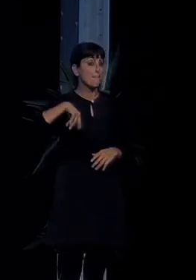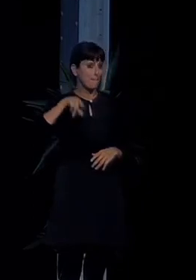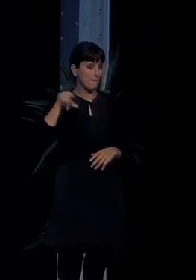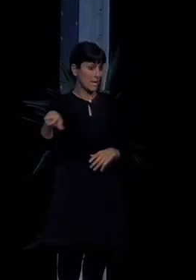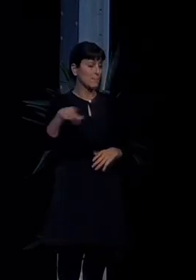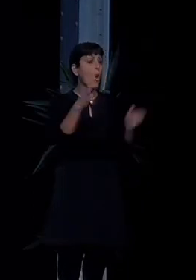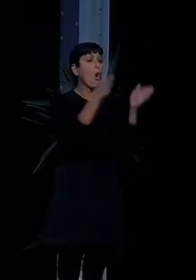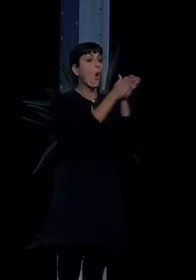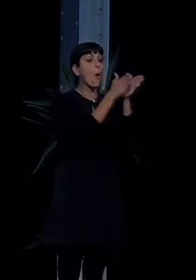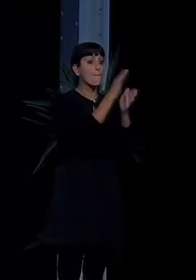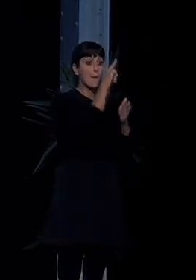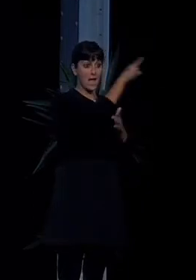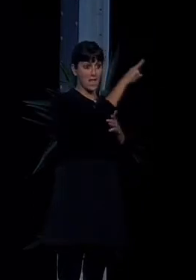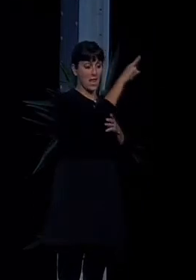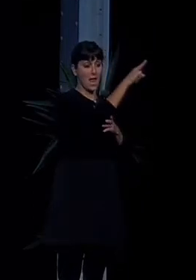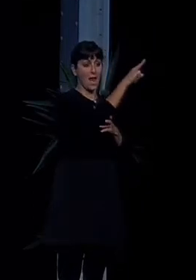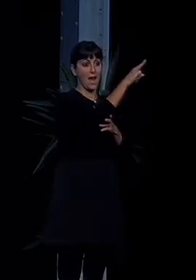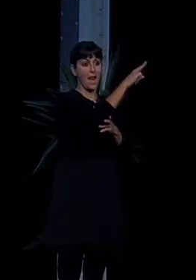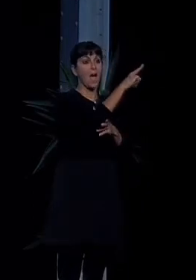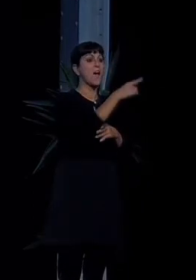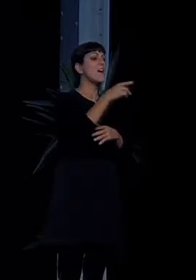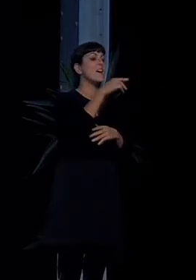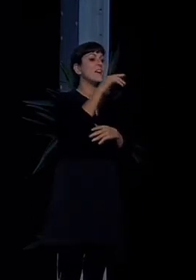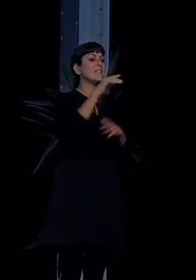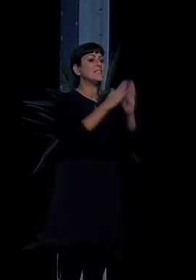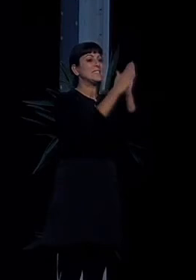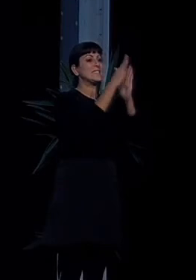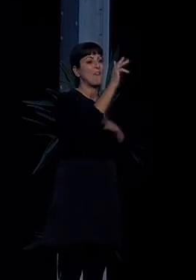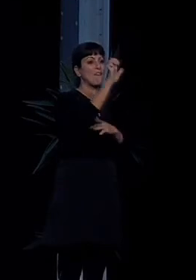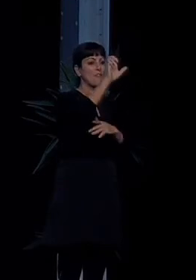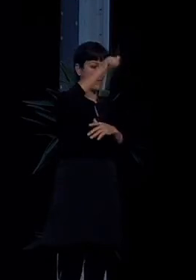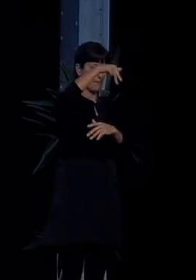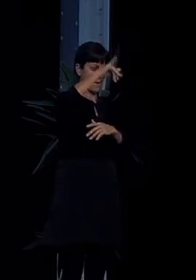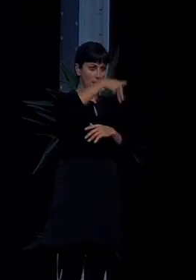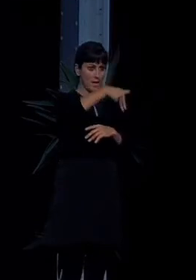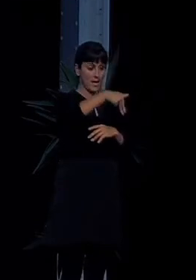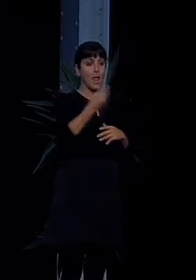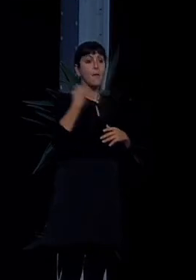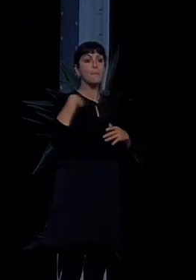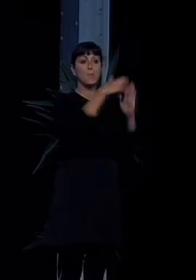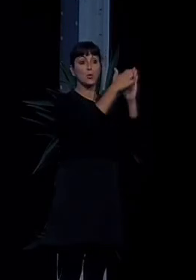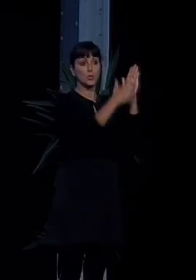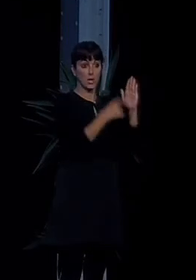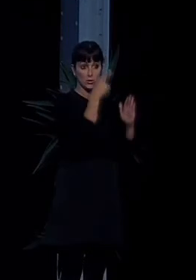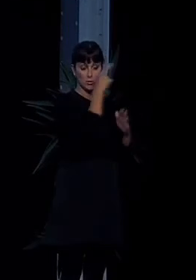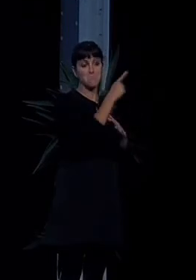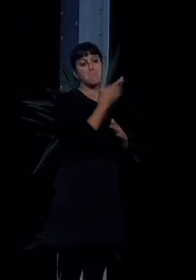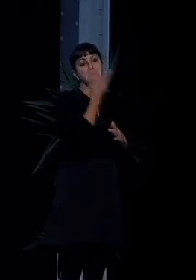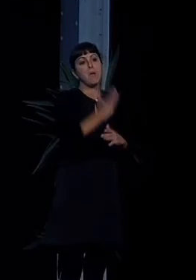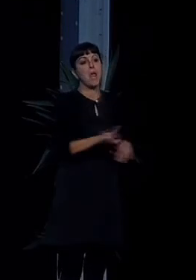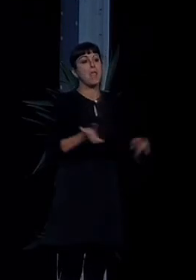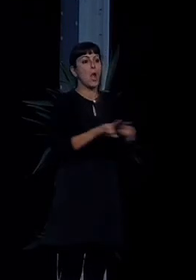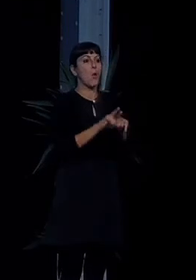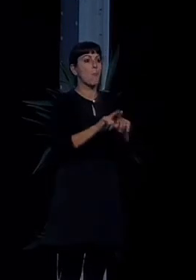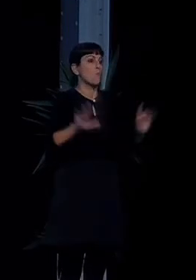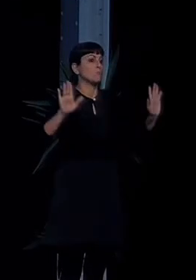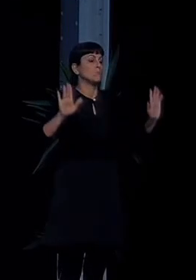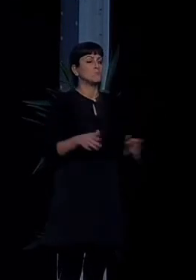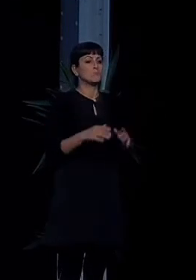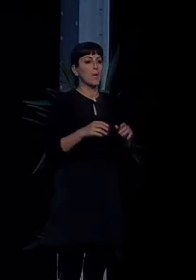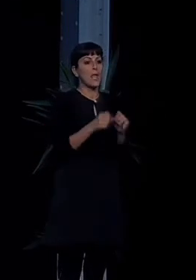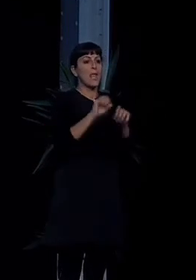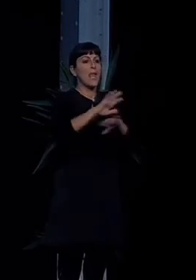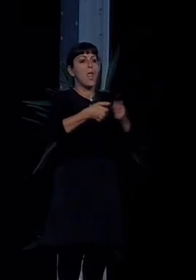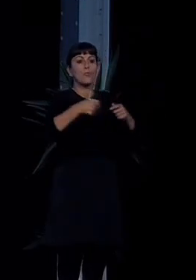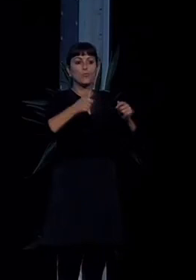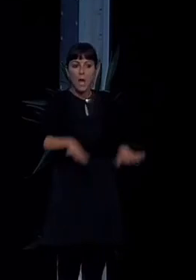Fermines, en principio el texto parece como que, bueno, es como, ¿no?, objetivo, neutral, por decirlo de alguna manera, aunque nunca